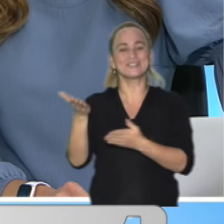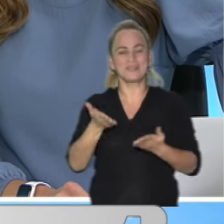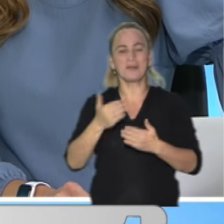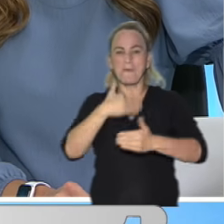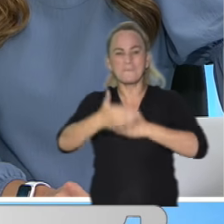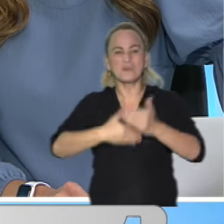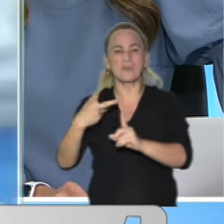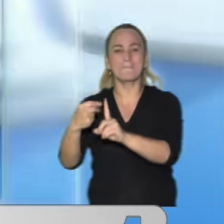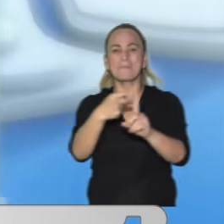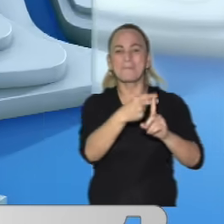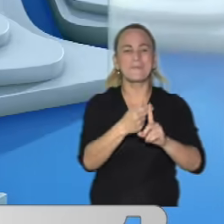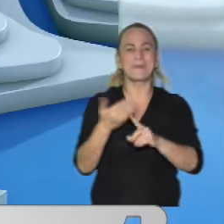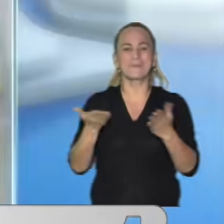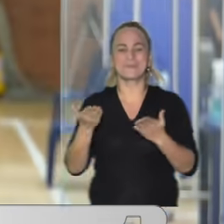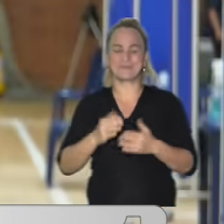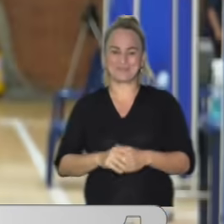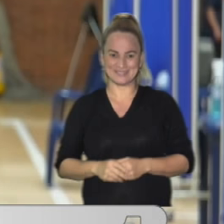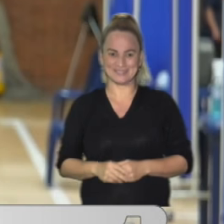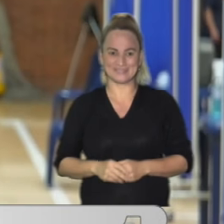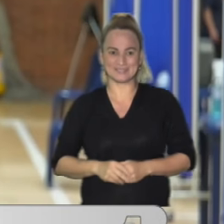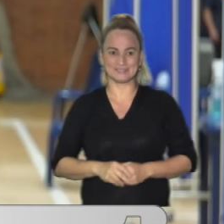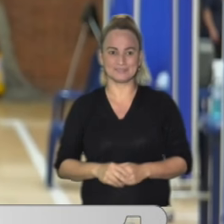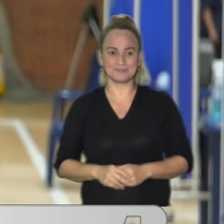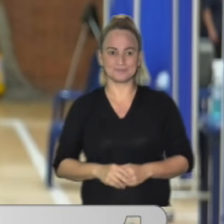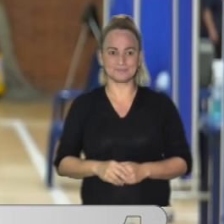este proceso?